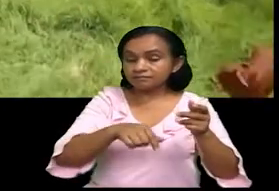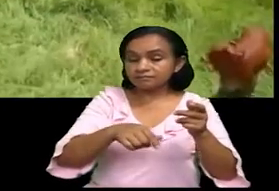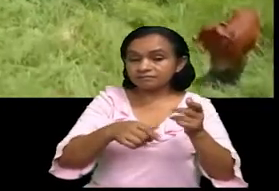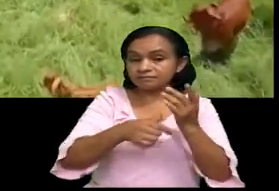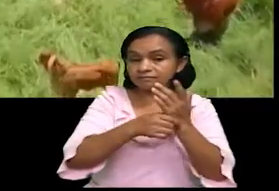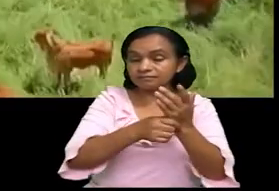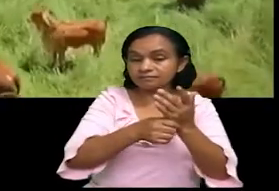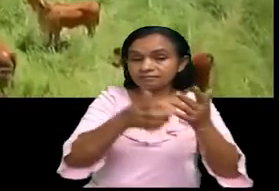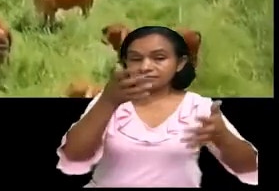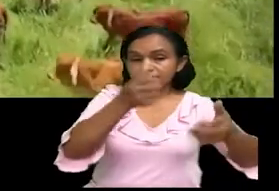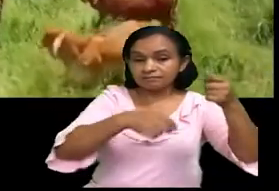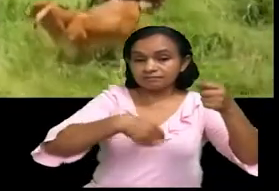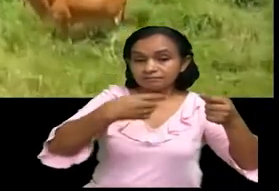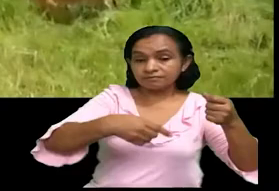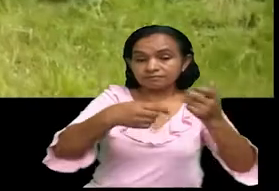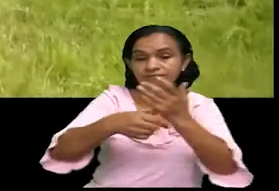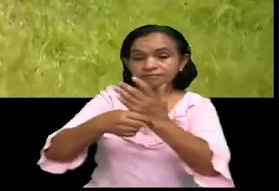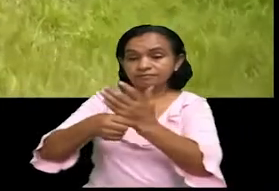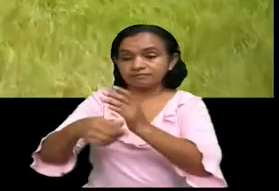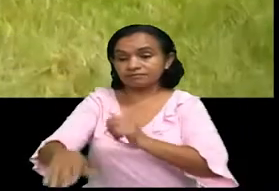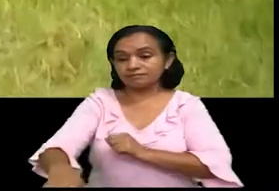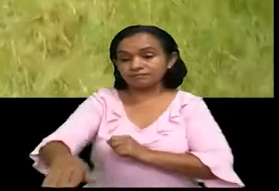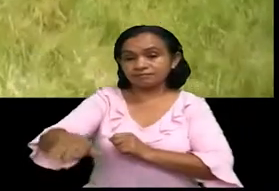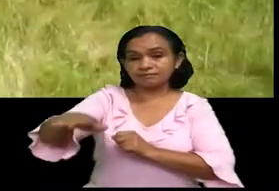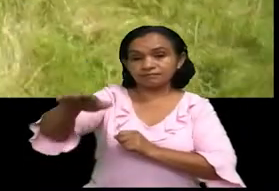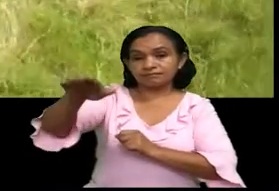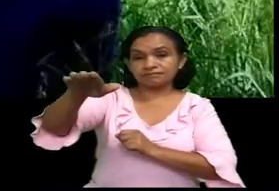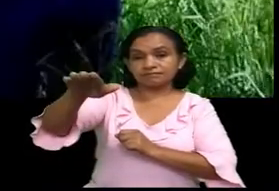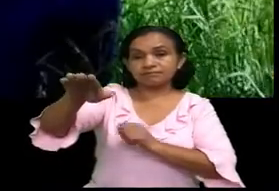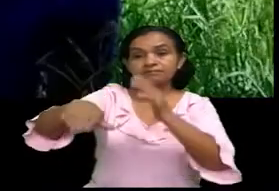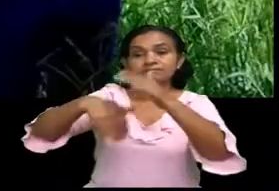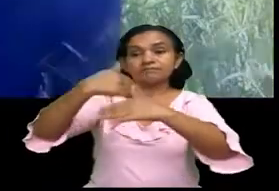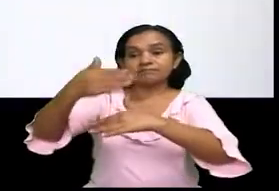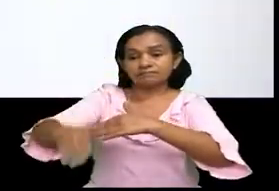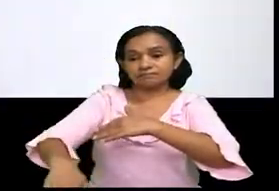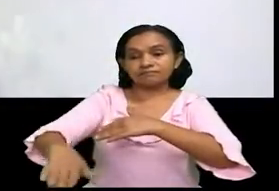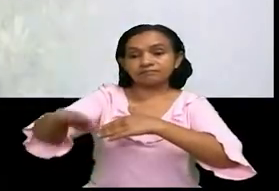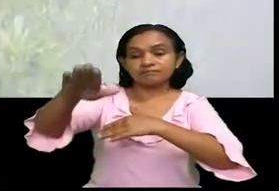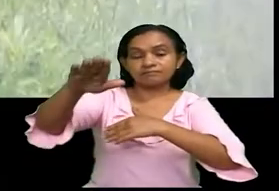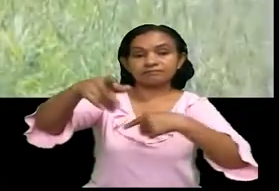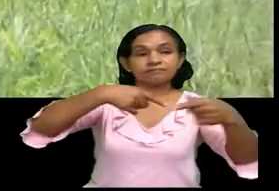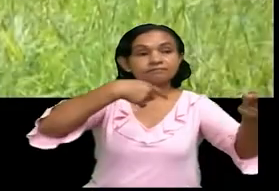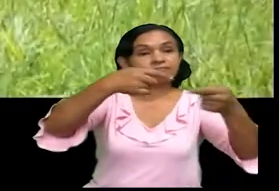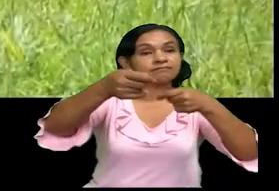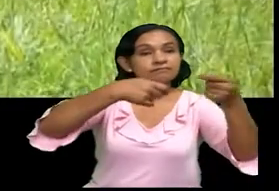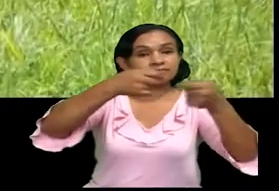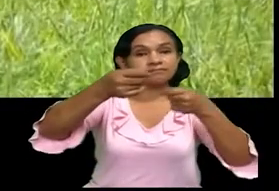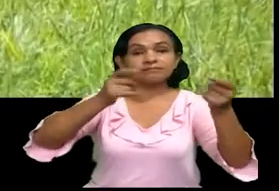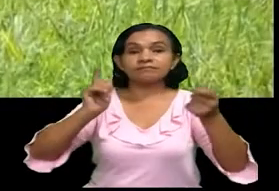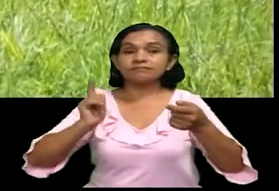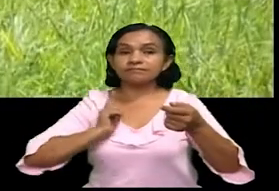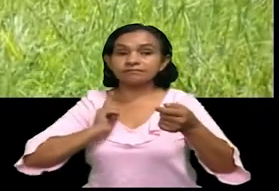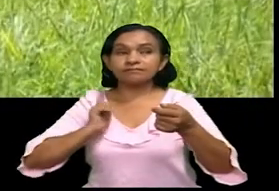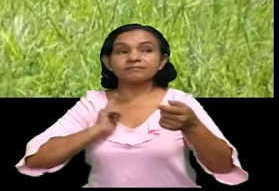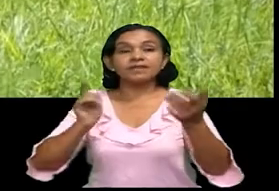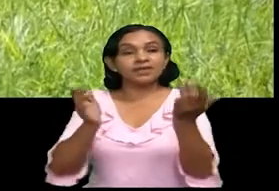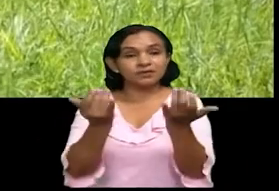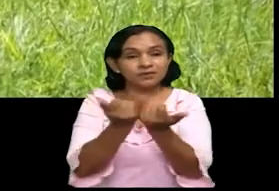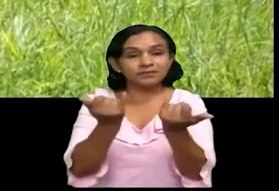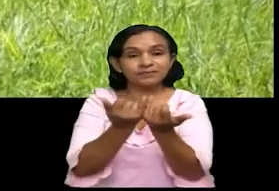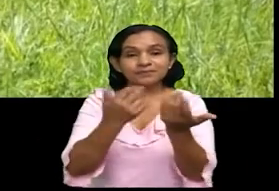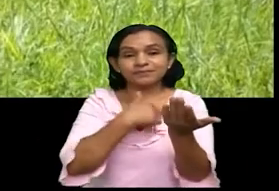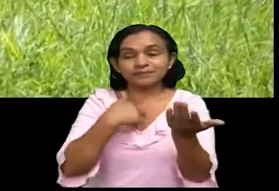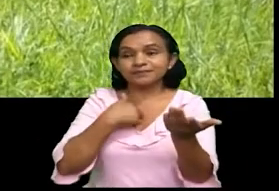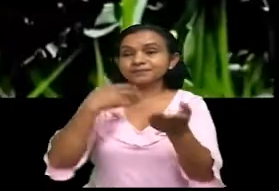leche es el diario, el ternero es el ingreso adicional para, enfrentar las diferentes labores de la